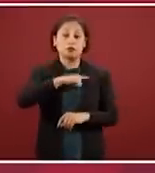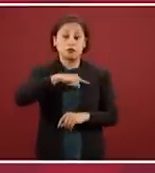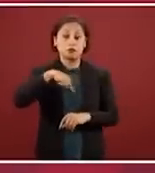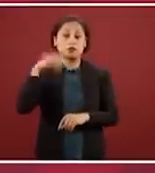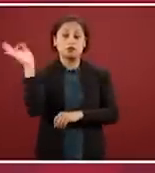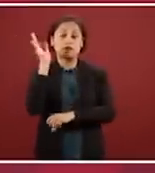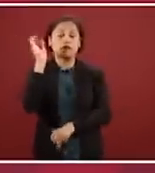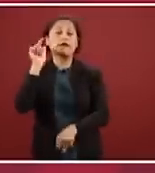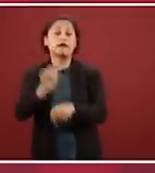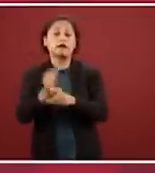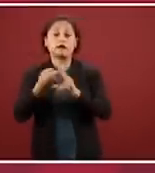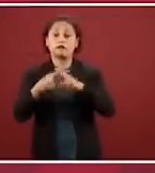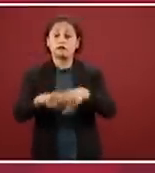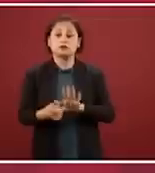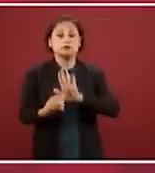el gobierno federal,